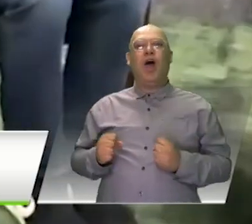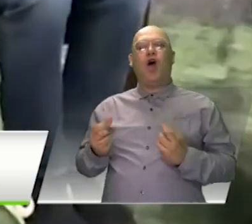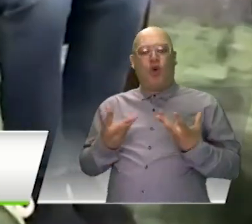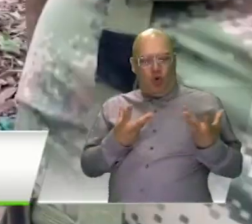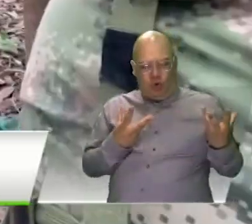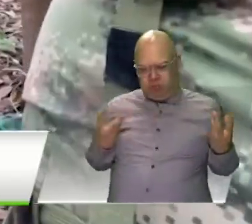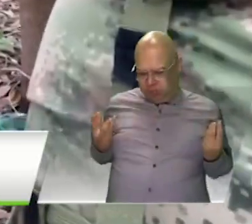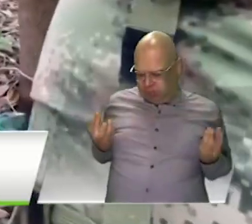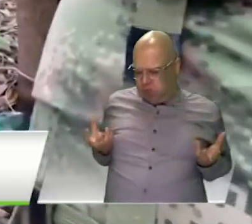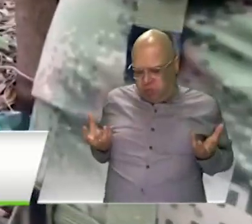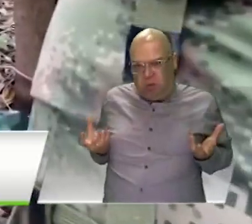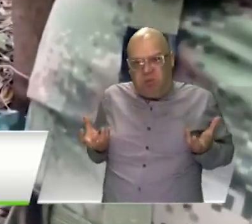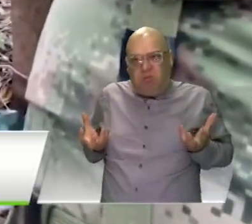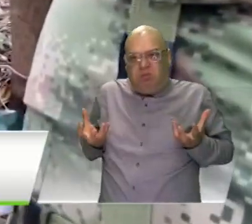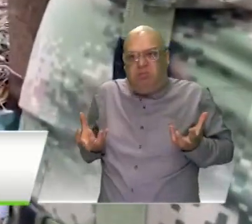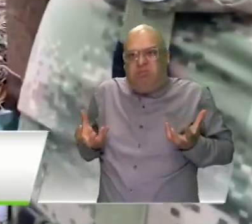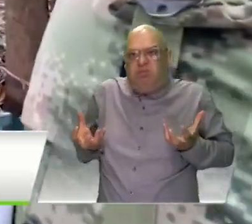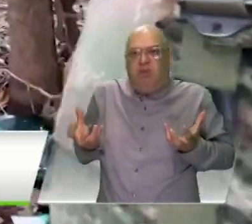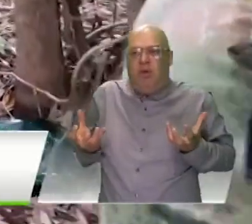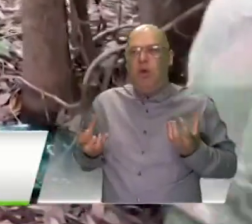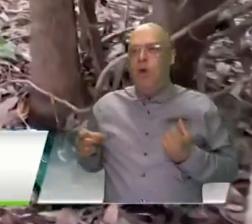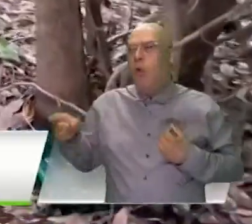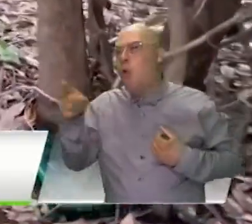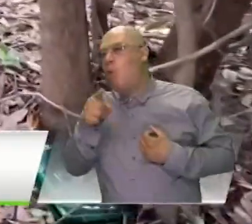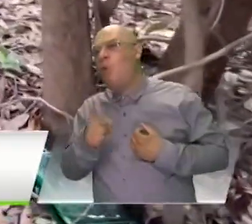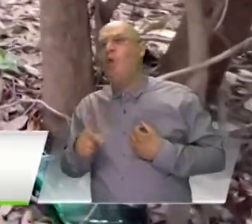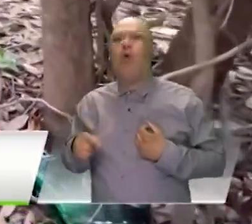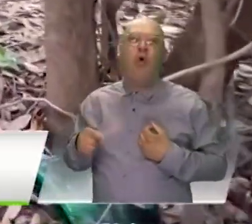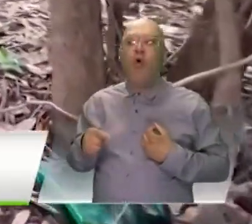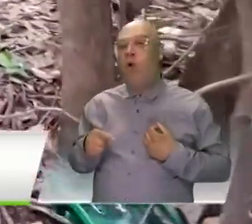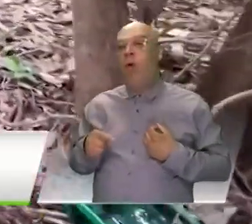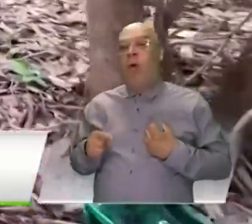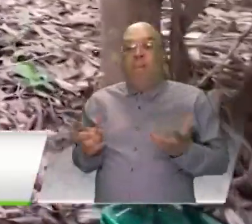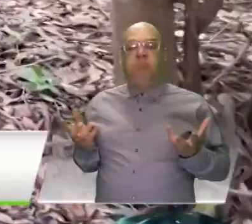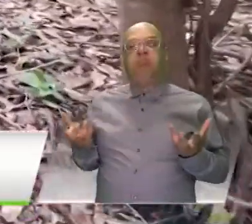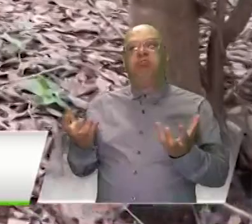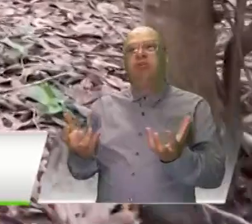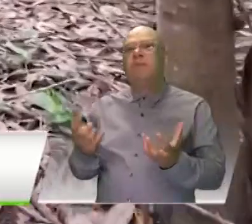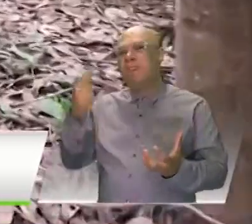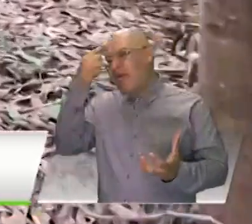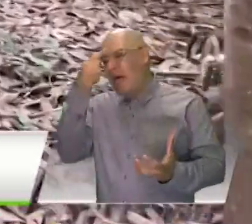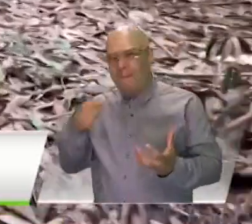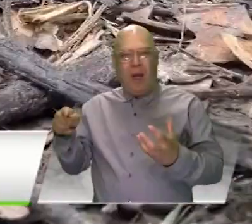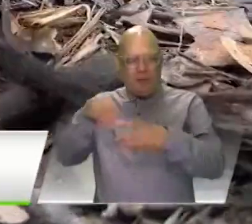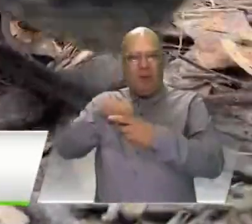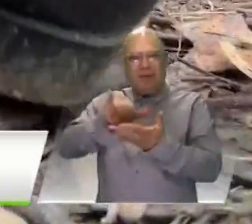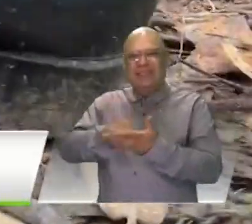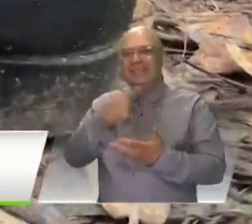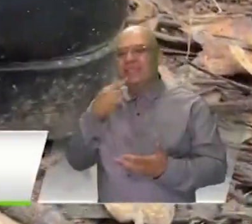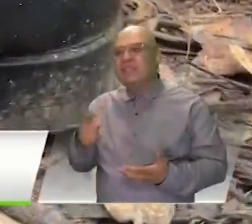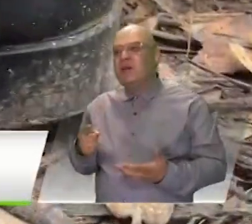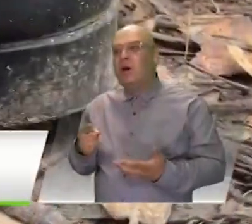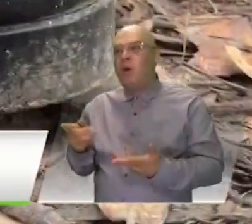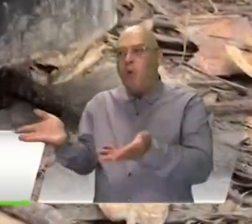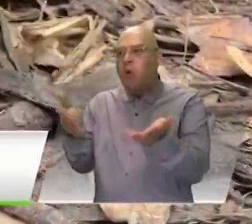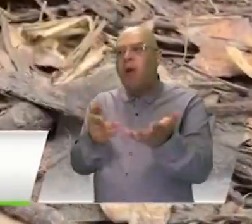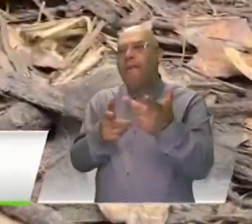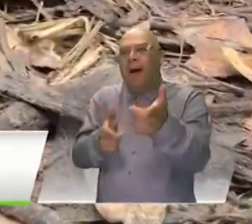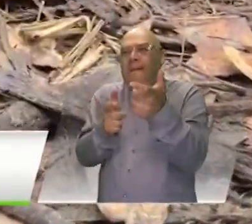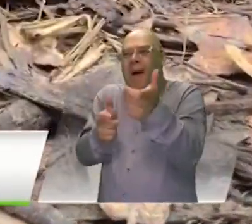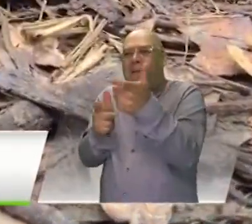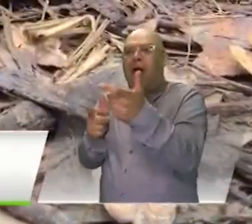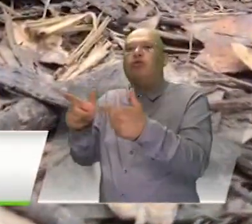uno adscrito a la compañía, hicieron presencia en el lugar y, según las versiones de los militares comparecientes en este caso, habrían permitido el accionar del